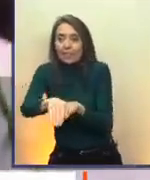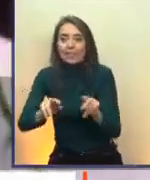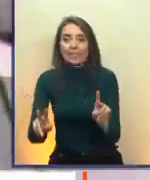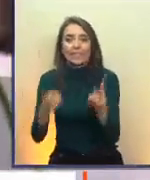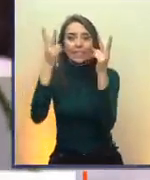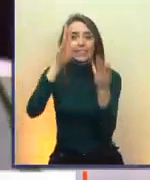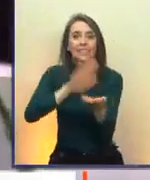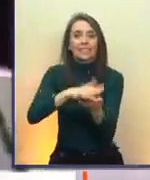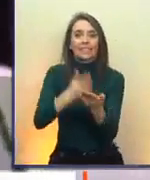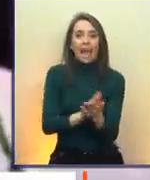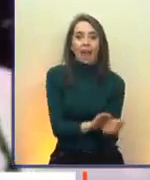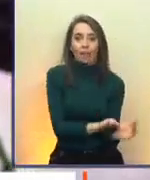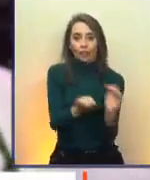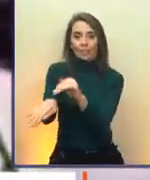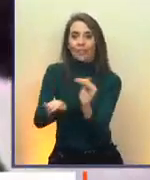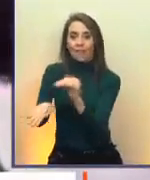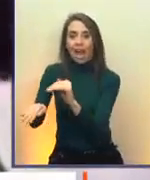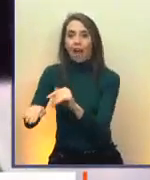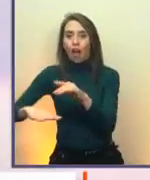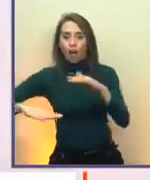dall'altra parte.